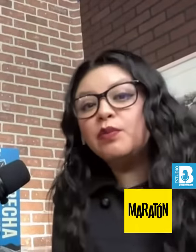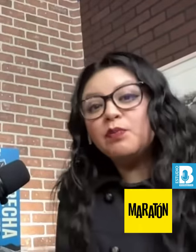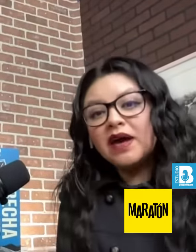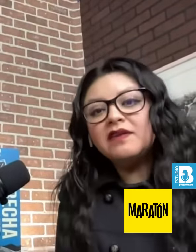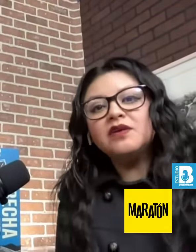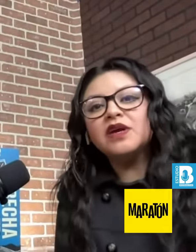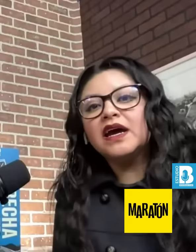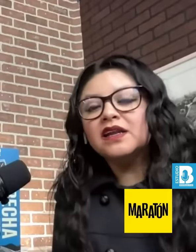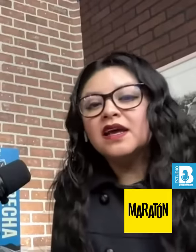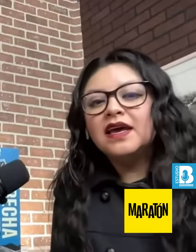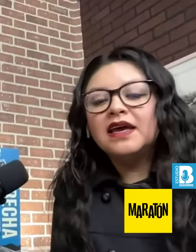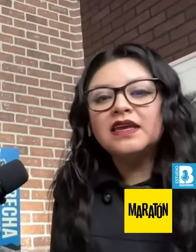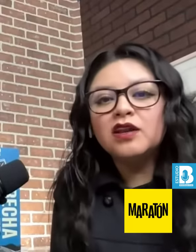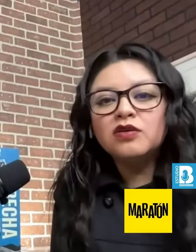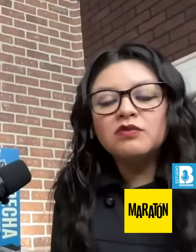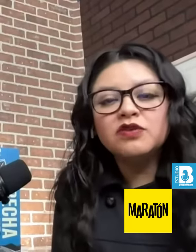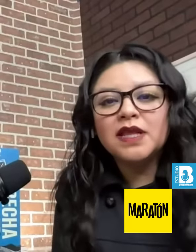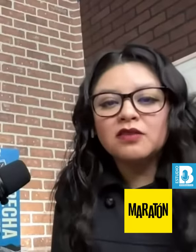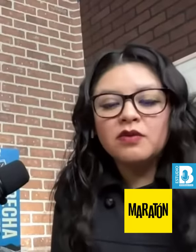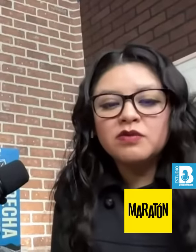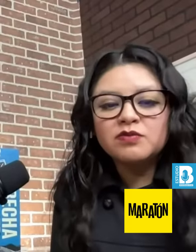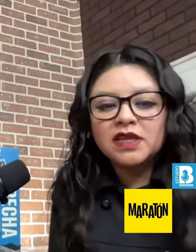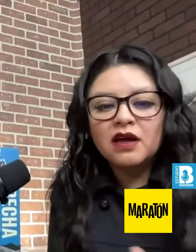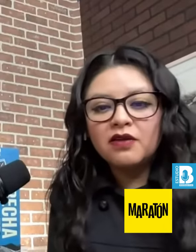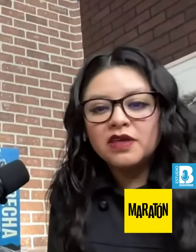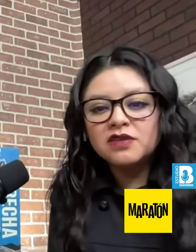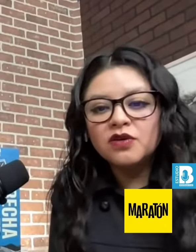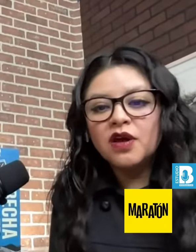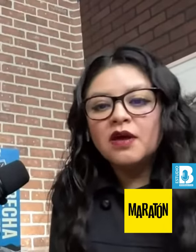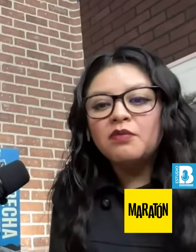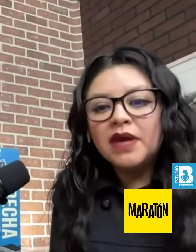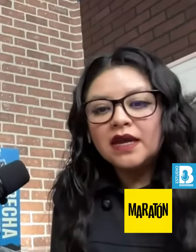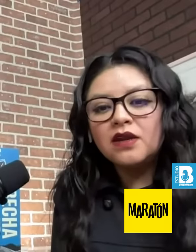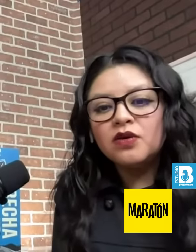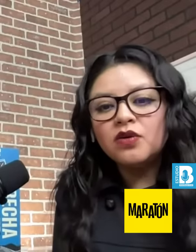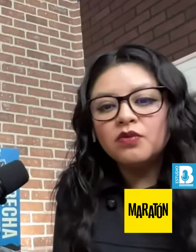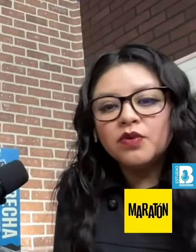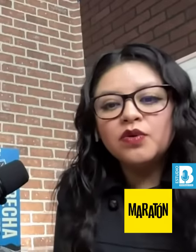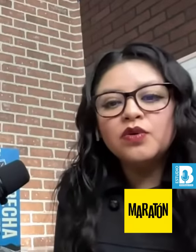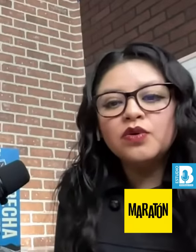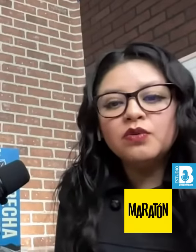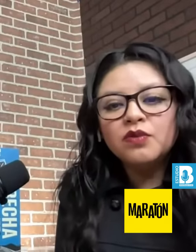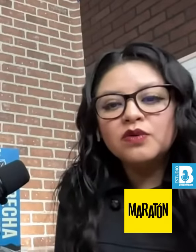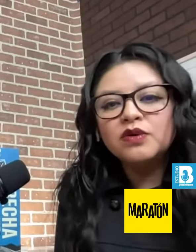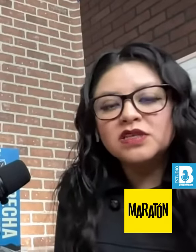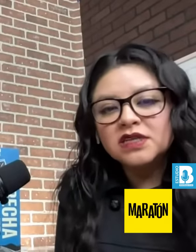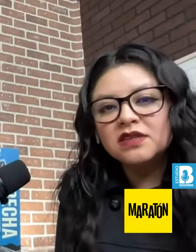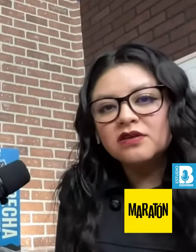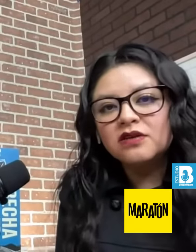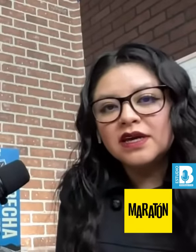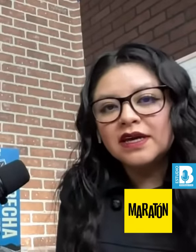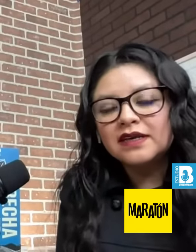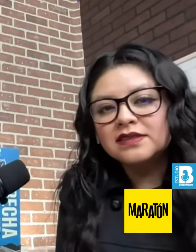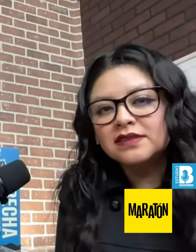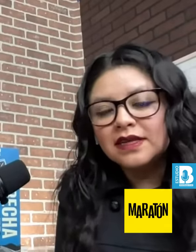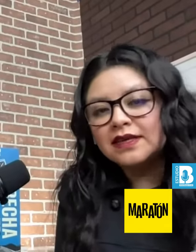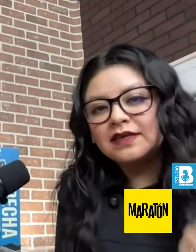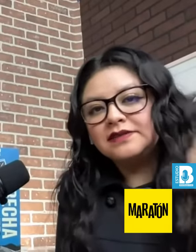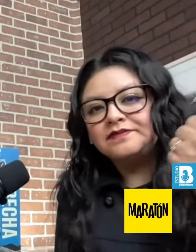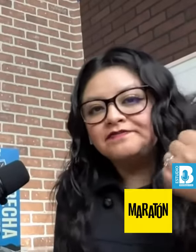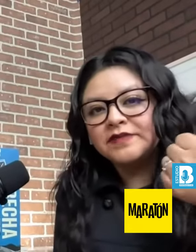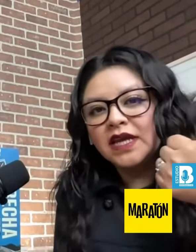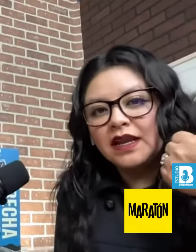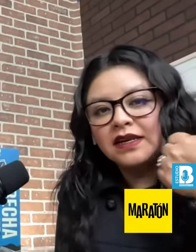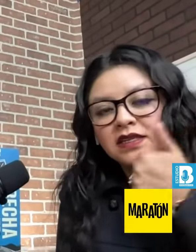fería de libro muy padre Oigan ya no no habíamos platicado de eso pero muy muy chido